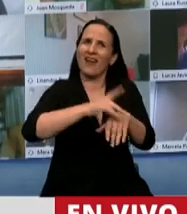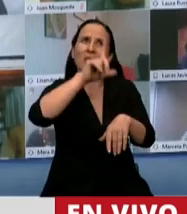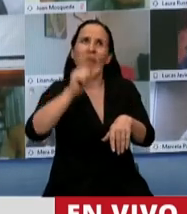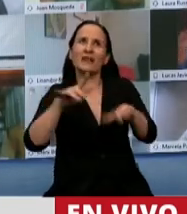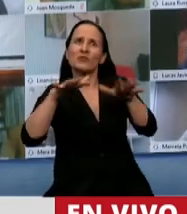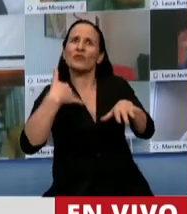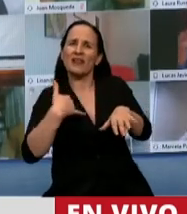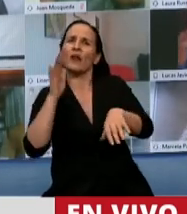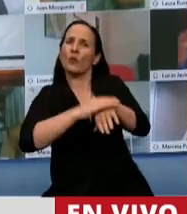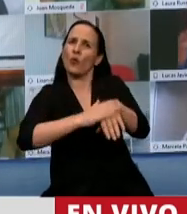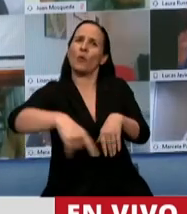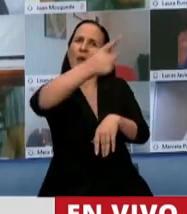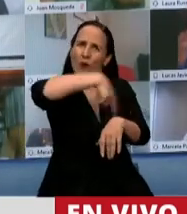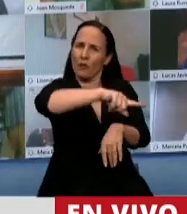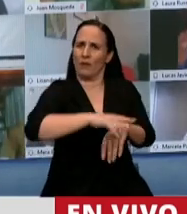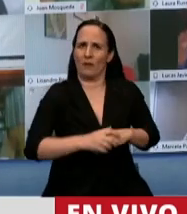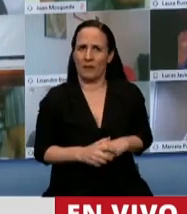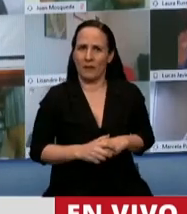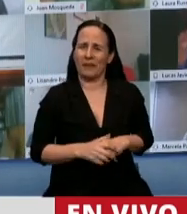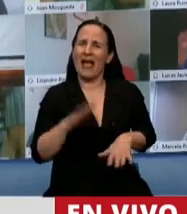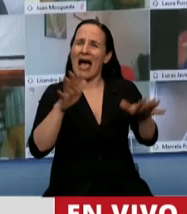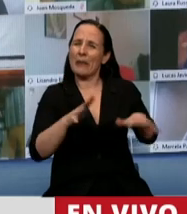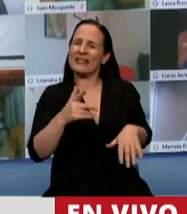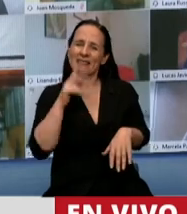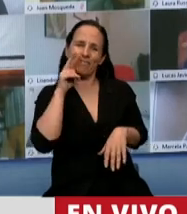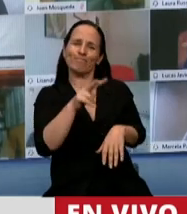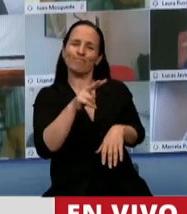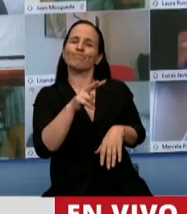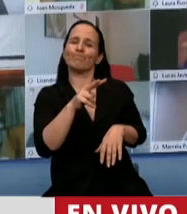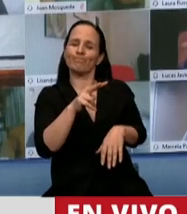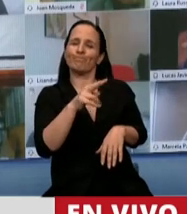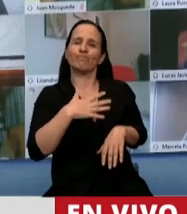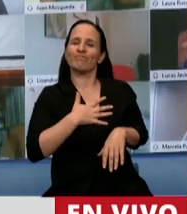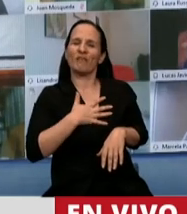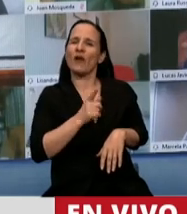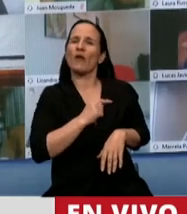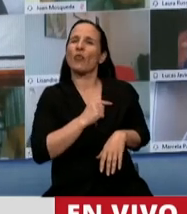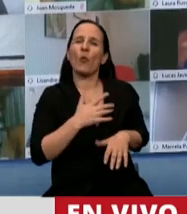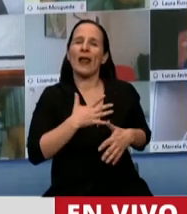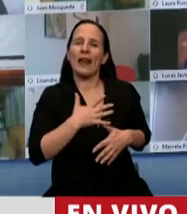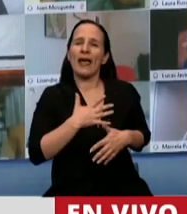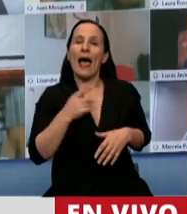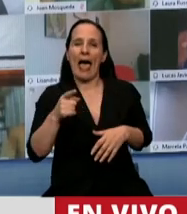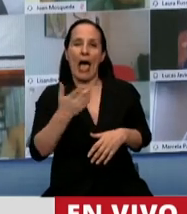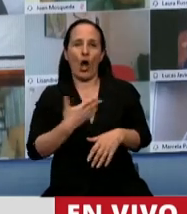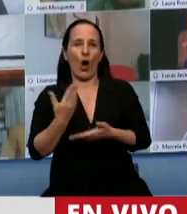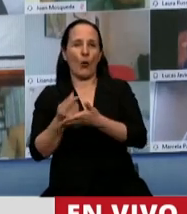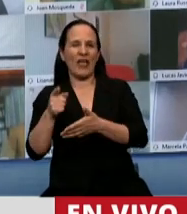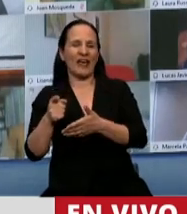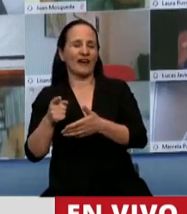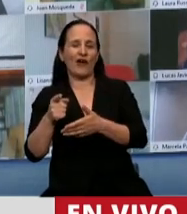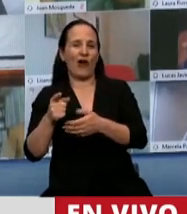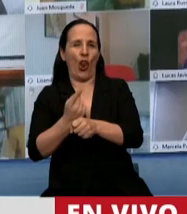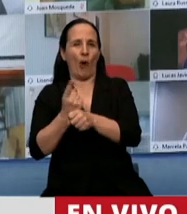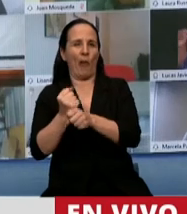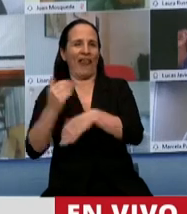Porque la verdad que a veces pienso que lo que les duele es que pensaron que este gobierno no iba a poder y les